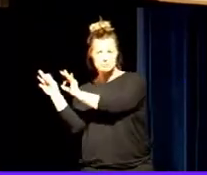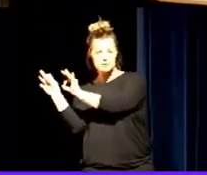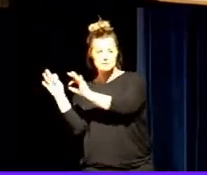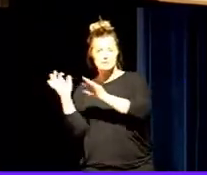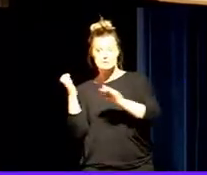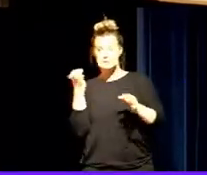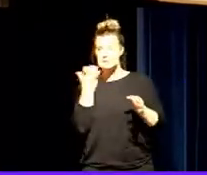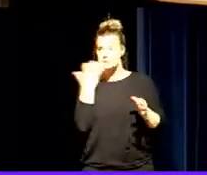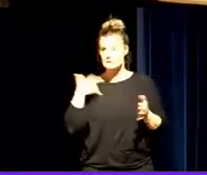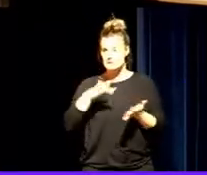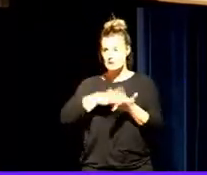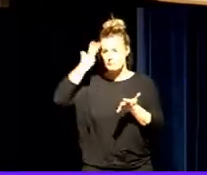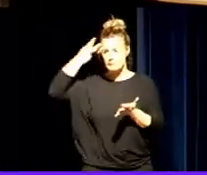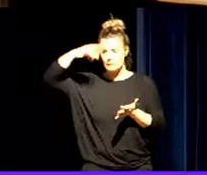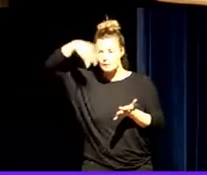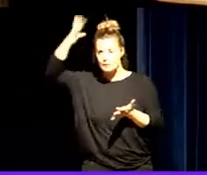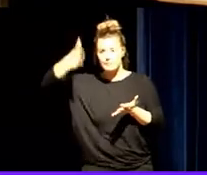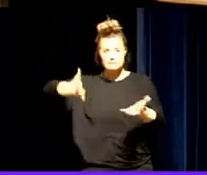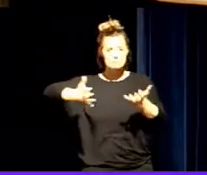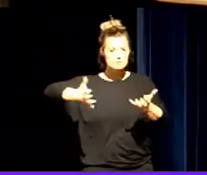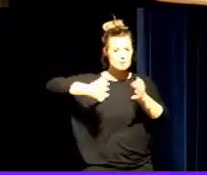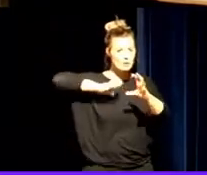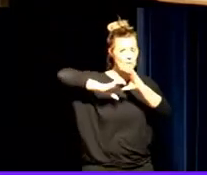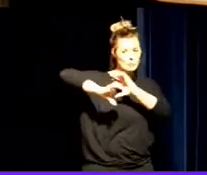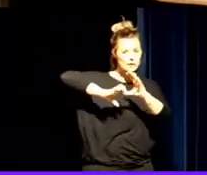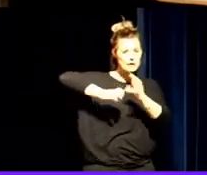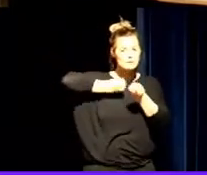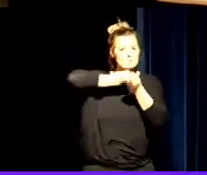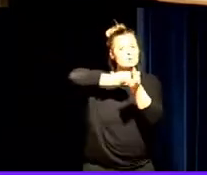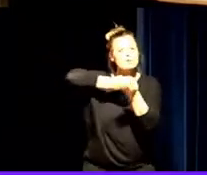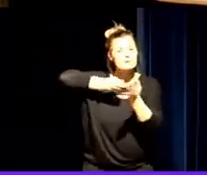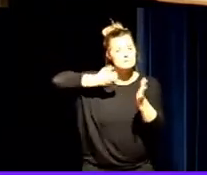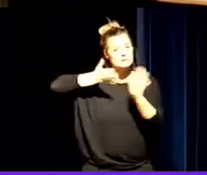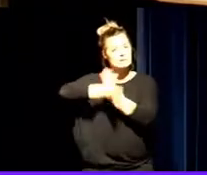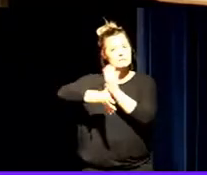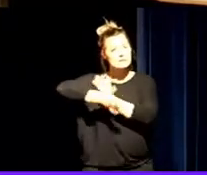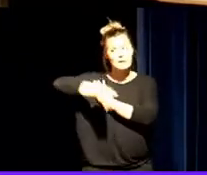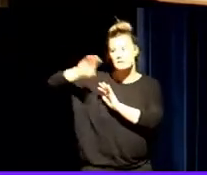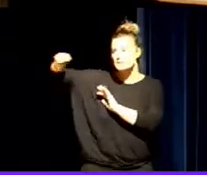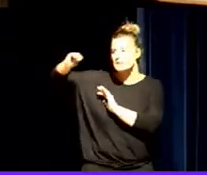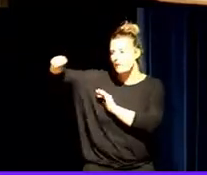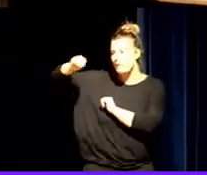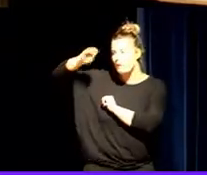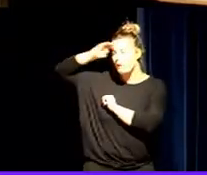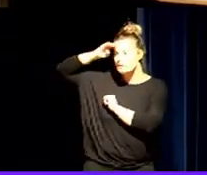Cuando por fin consiguen comunicar, están llamando la atención. Pues claro, o sea,